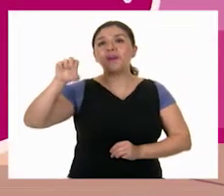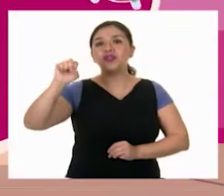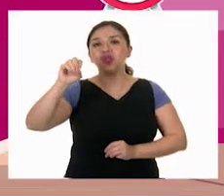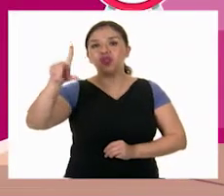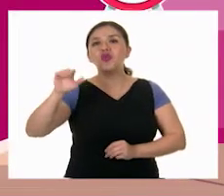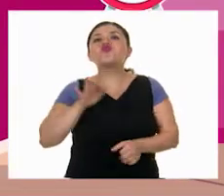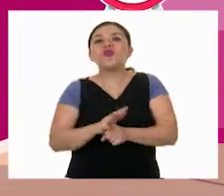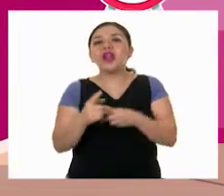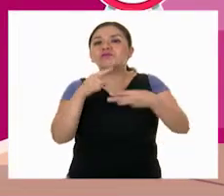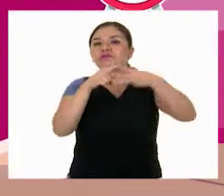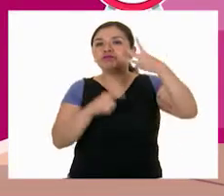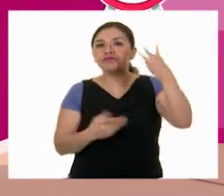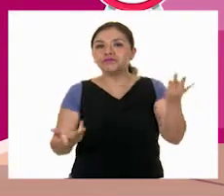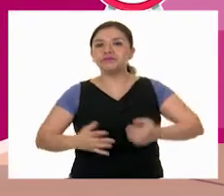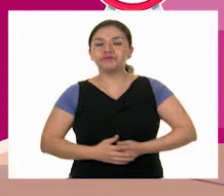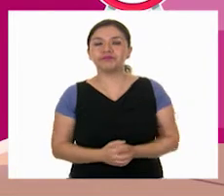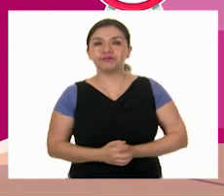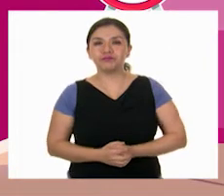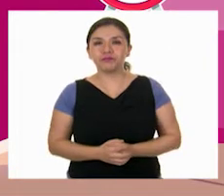Abasolo.